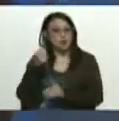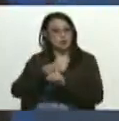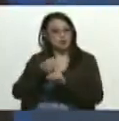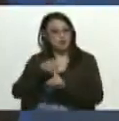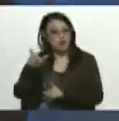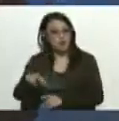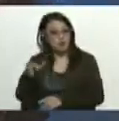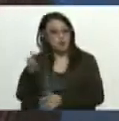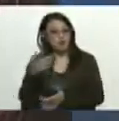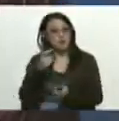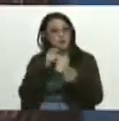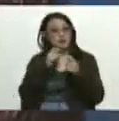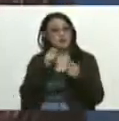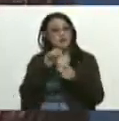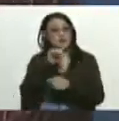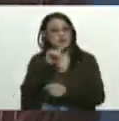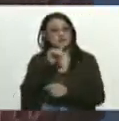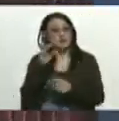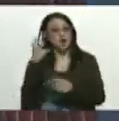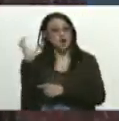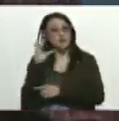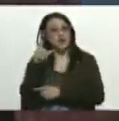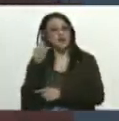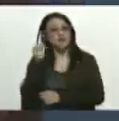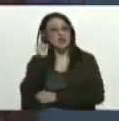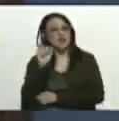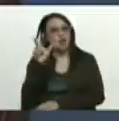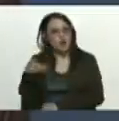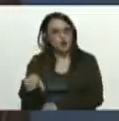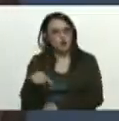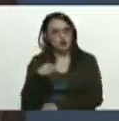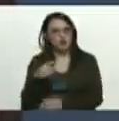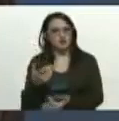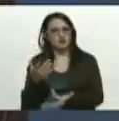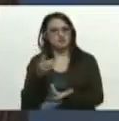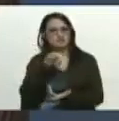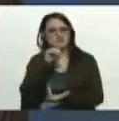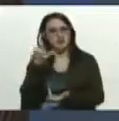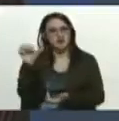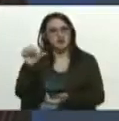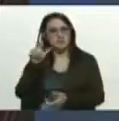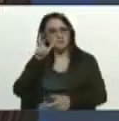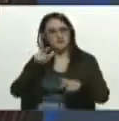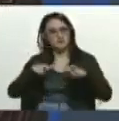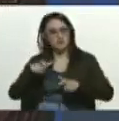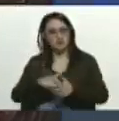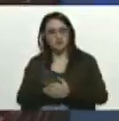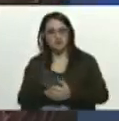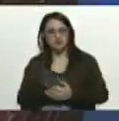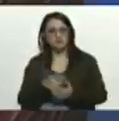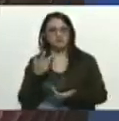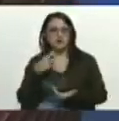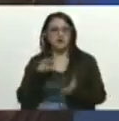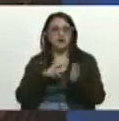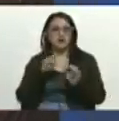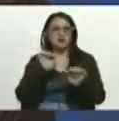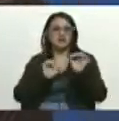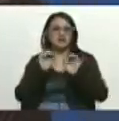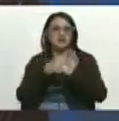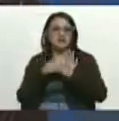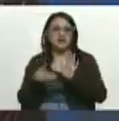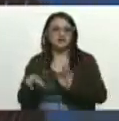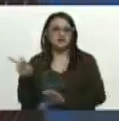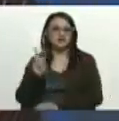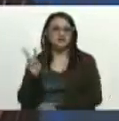medios de información colombianos es un traidor. Y como lo repito, simplemente por defender el derecho